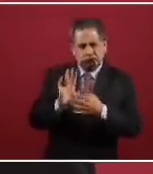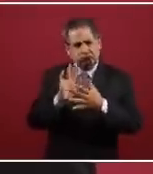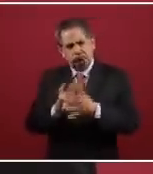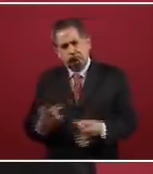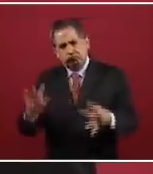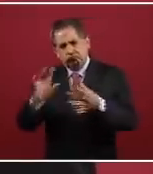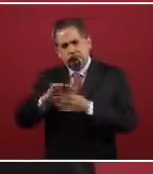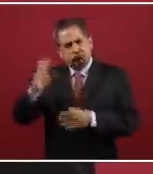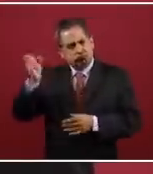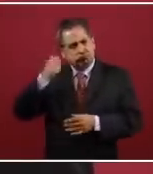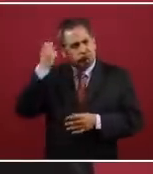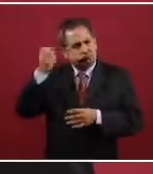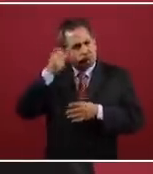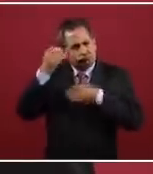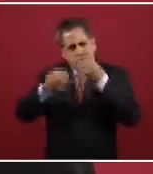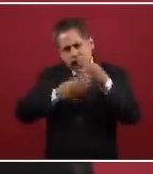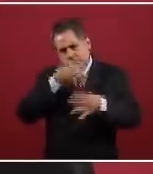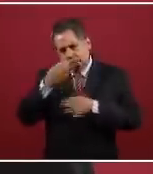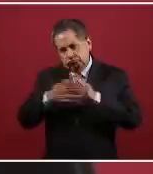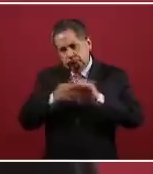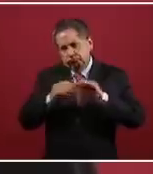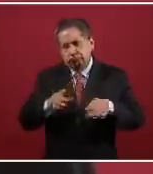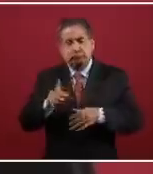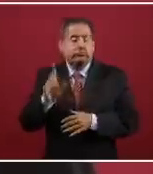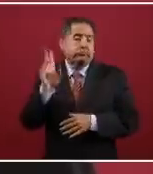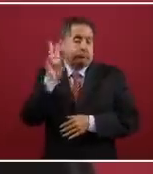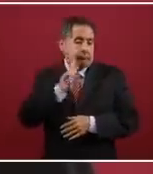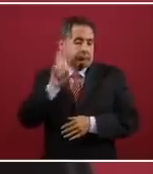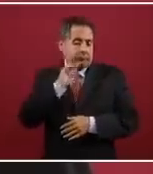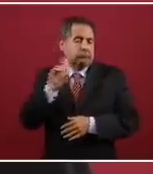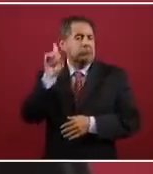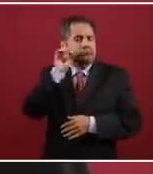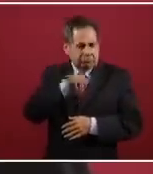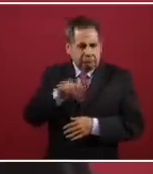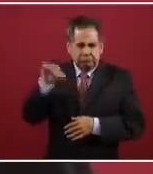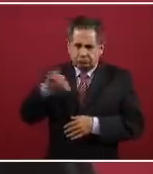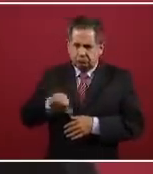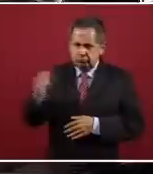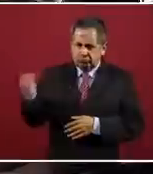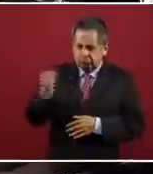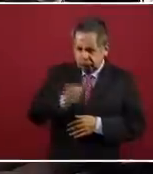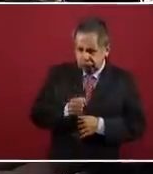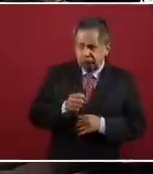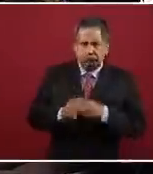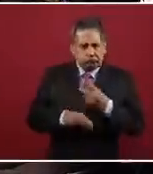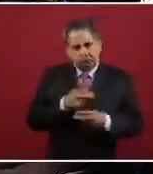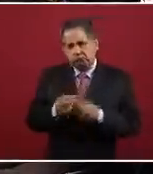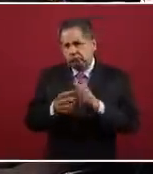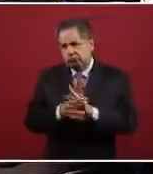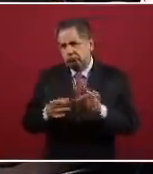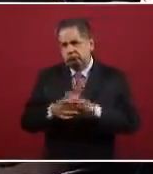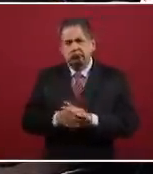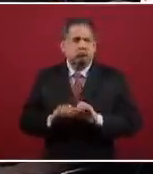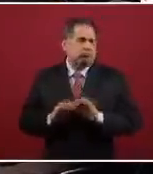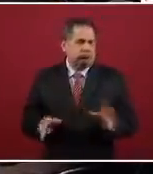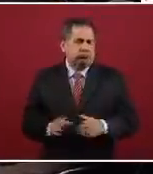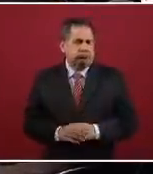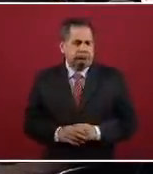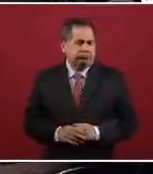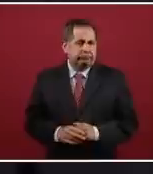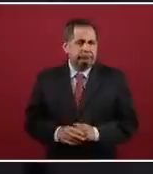vamos a informarles, si es posible, mañana mismo se informa